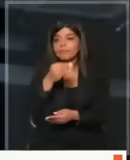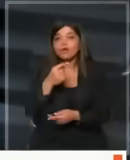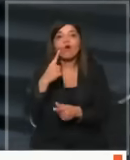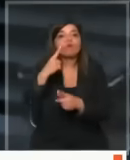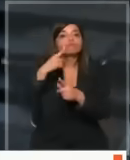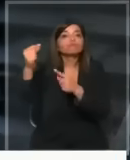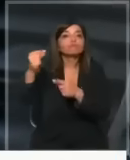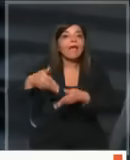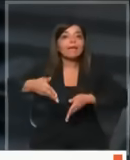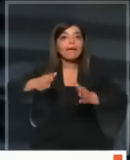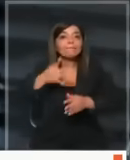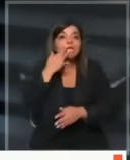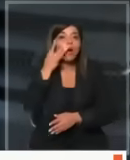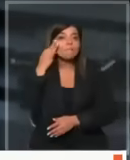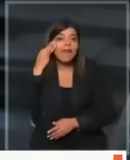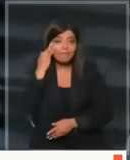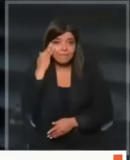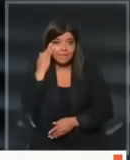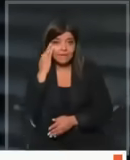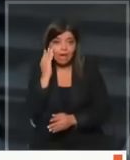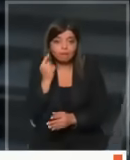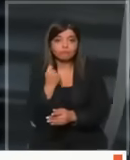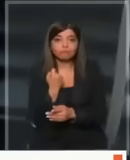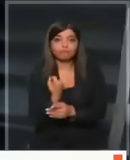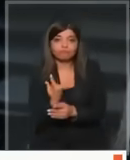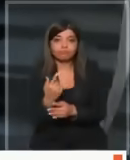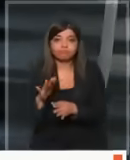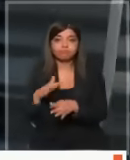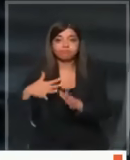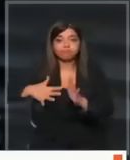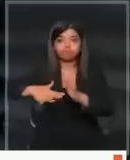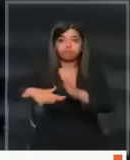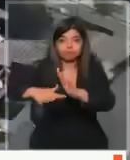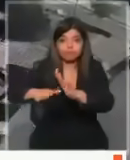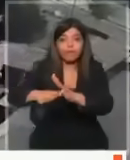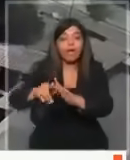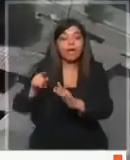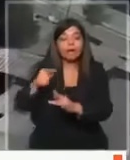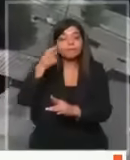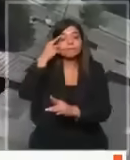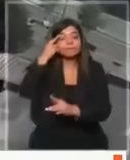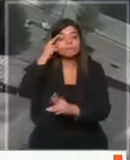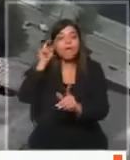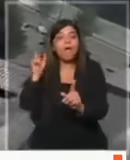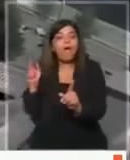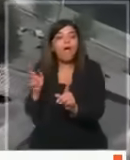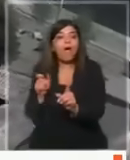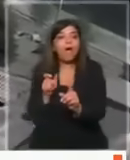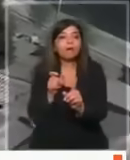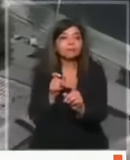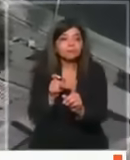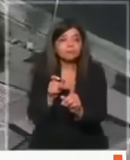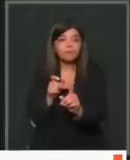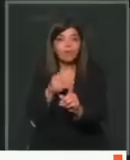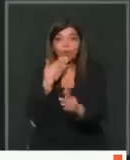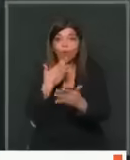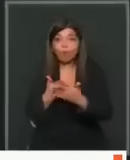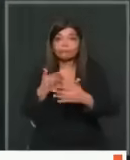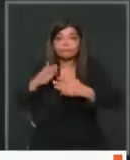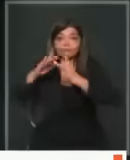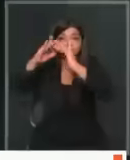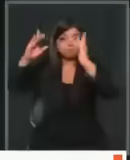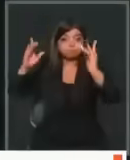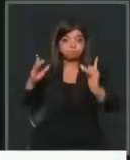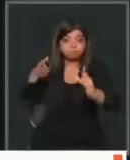Melipilla, sin desviarse, a una velocidad moderada. Se presume que era seguida. Y cuando cruzara el paso sobre nivel